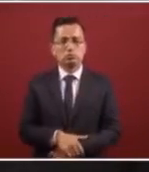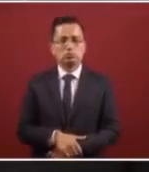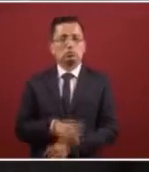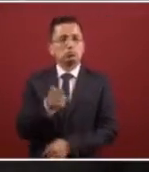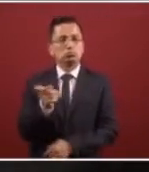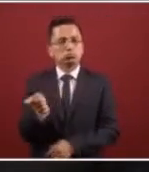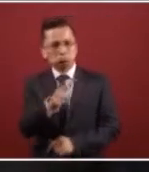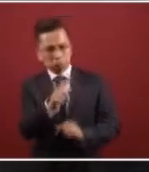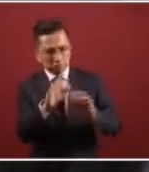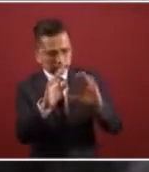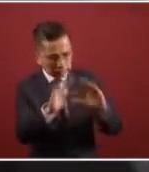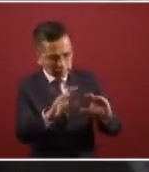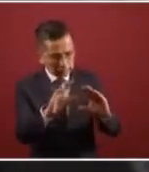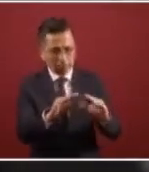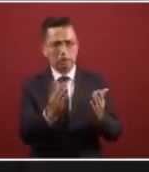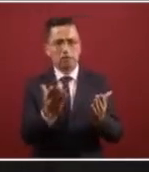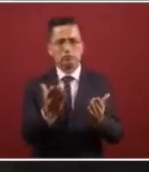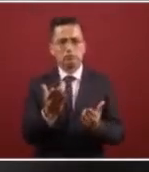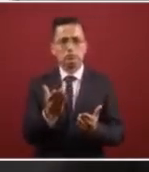enseñándoles,